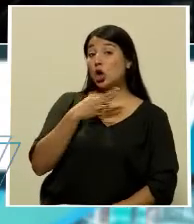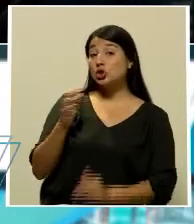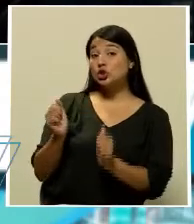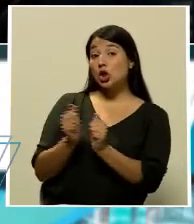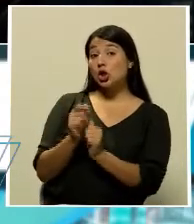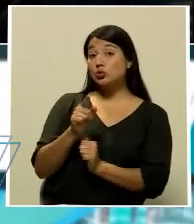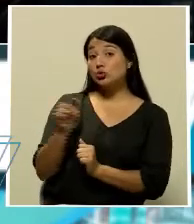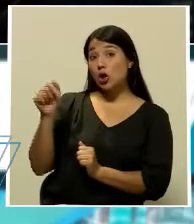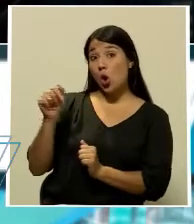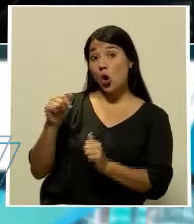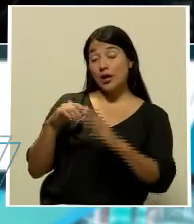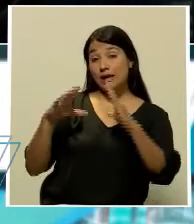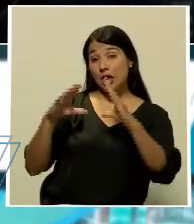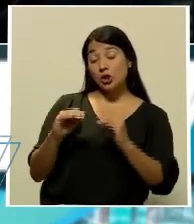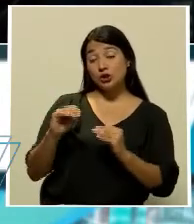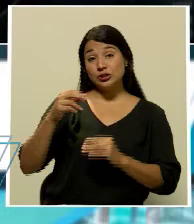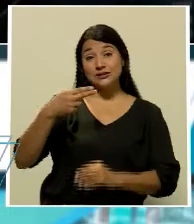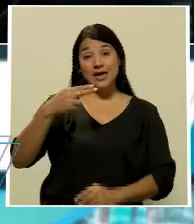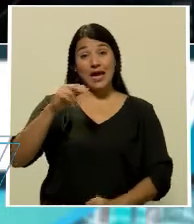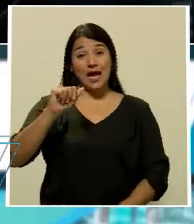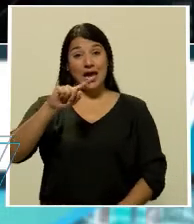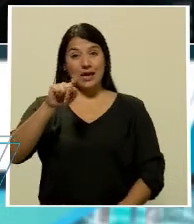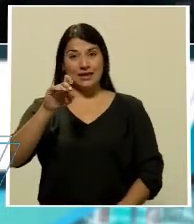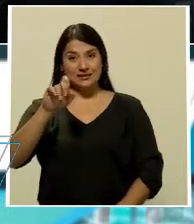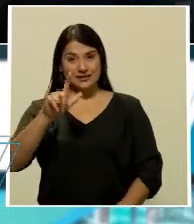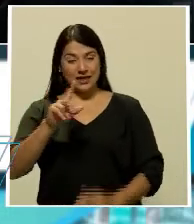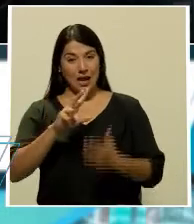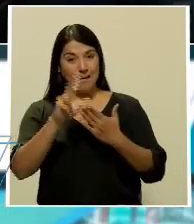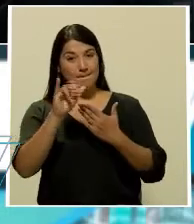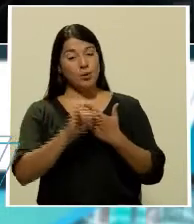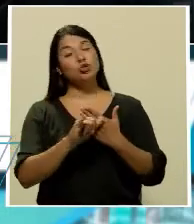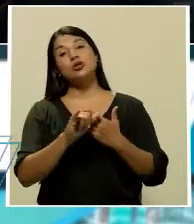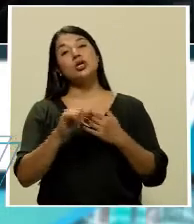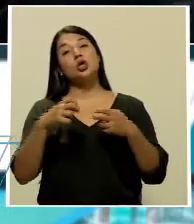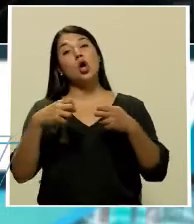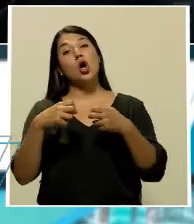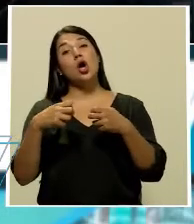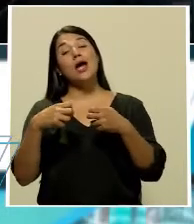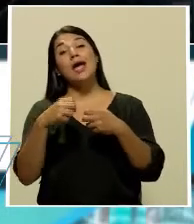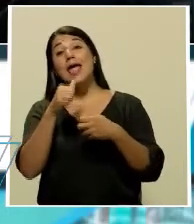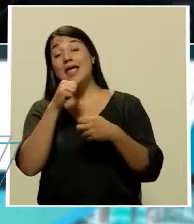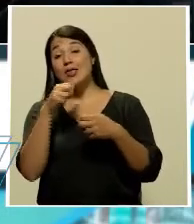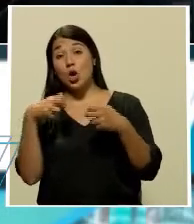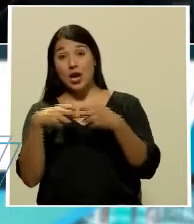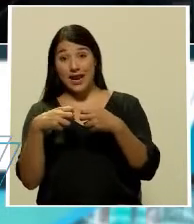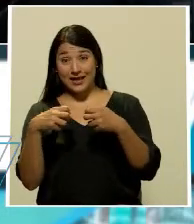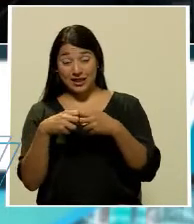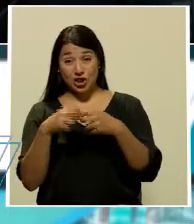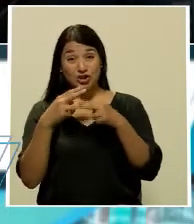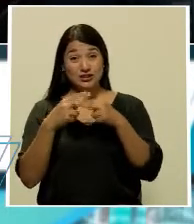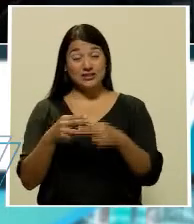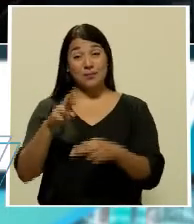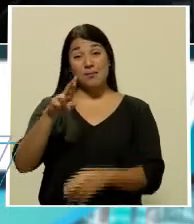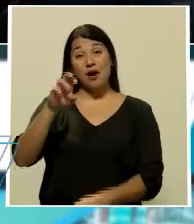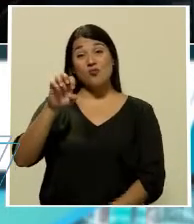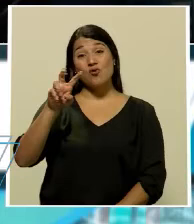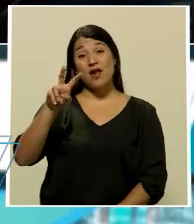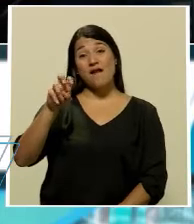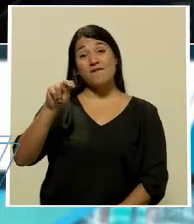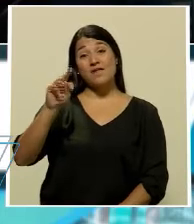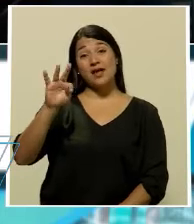esta noche. Doña Hazel, el proyecto hidroeléctrico Reventazón necesitó una inversión